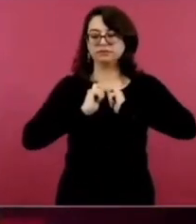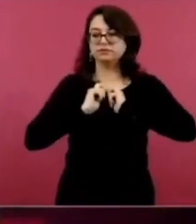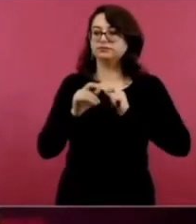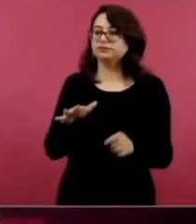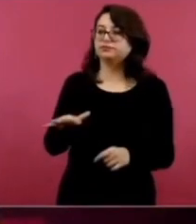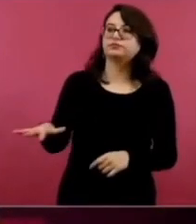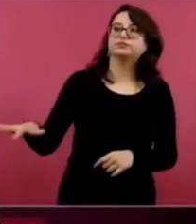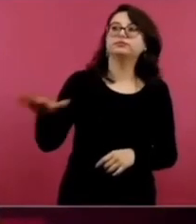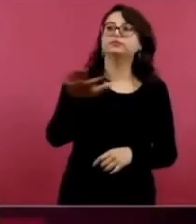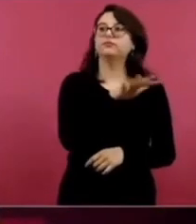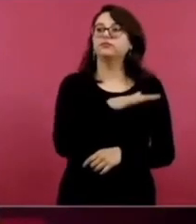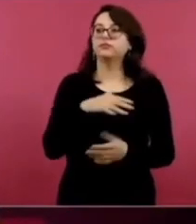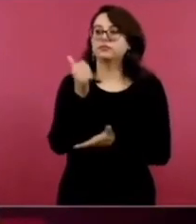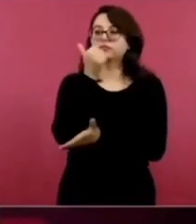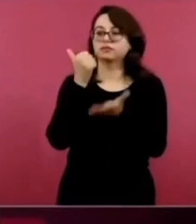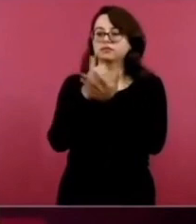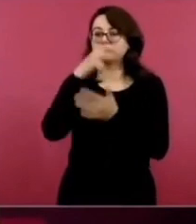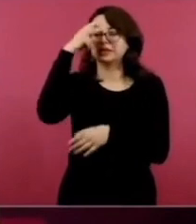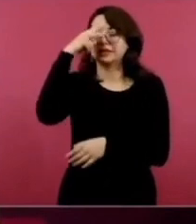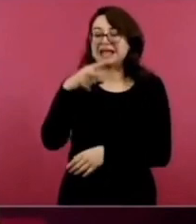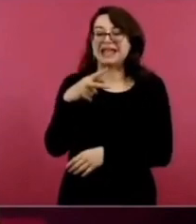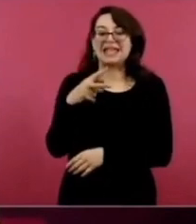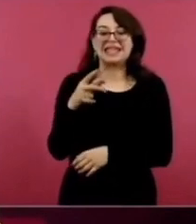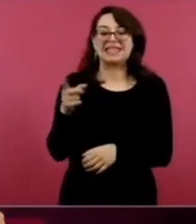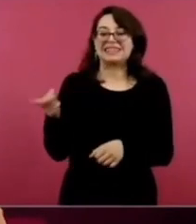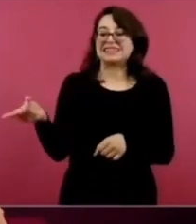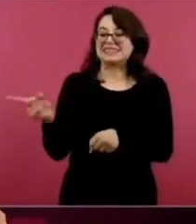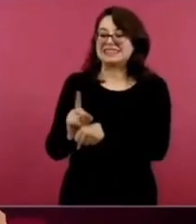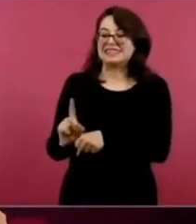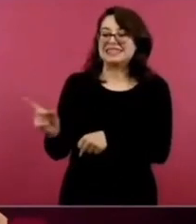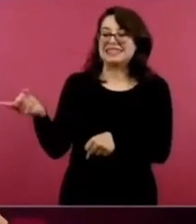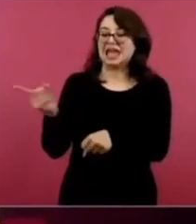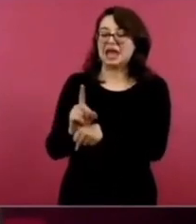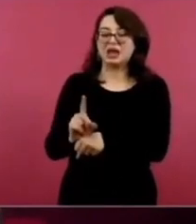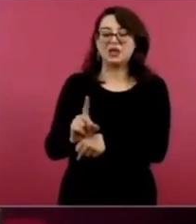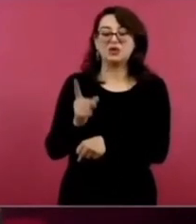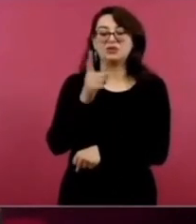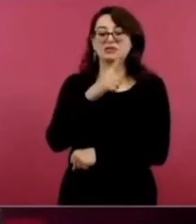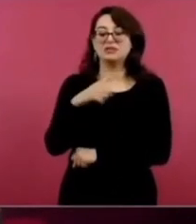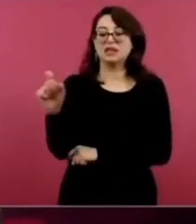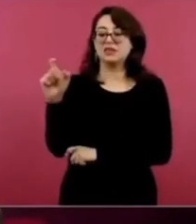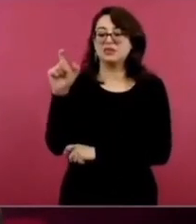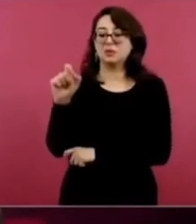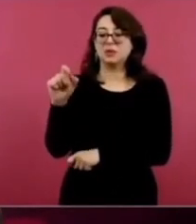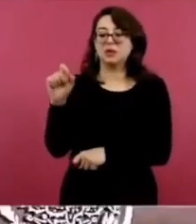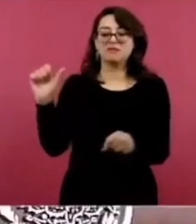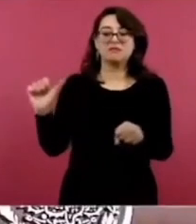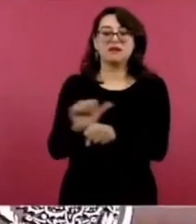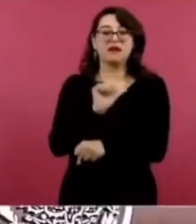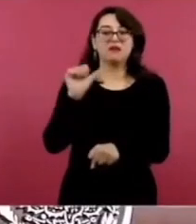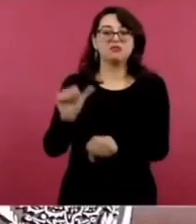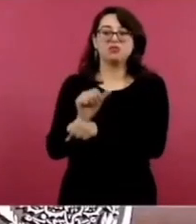120. La mitad eran Volkswagen.